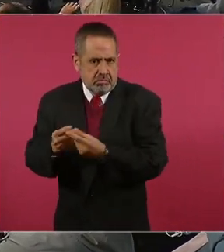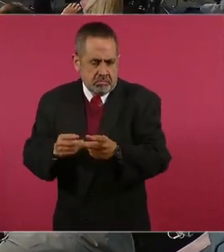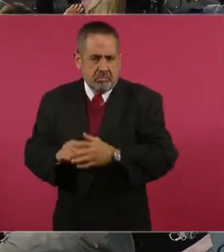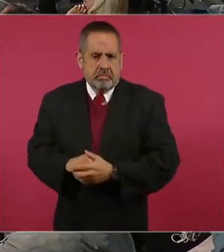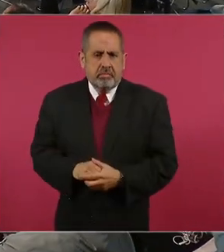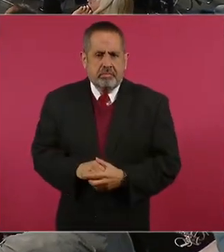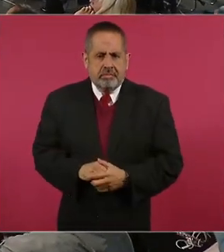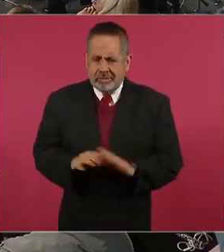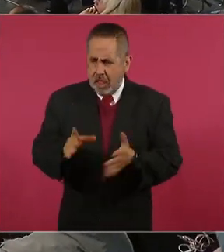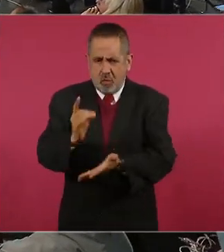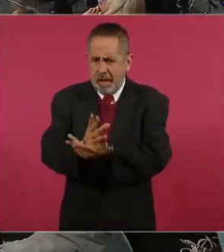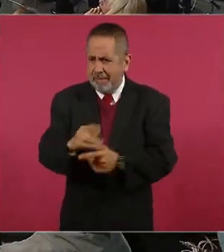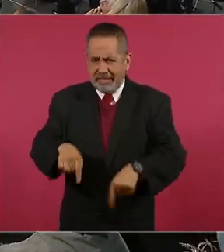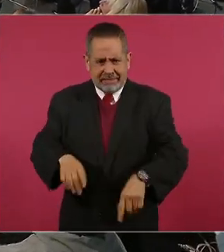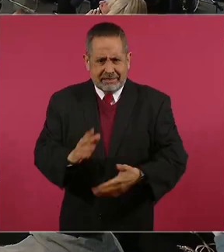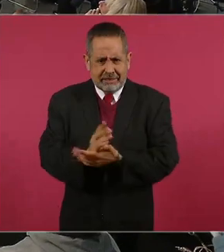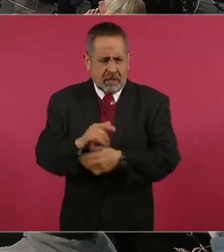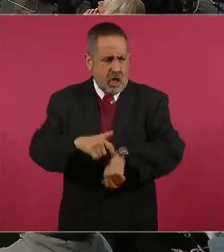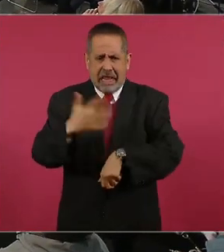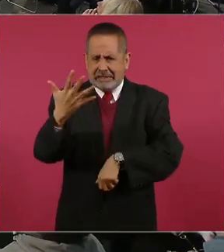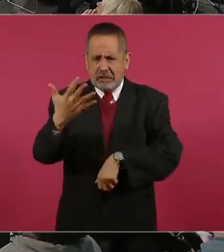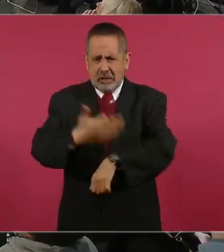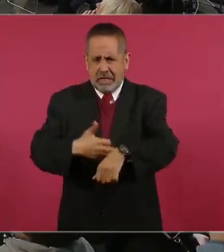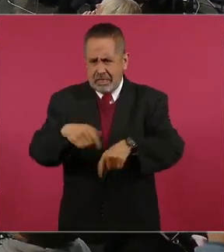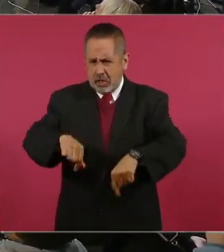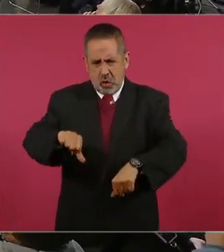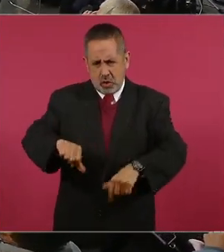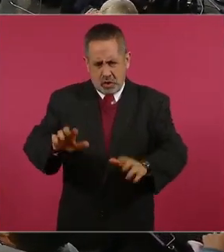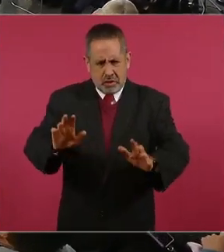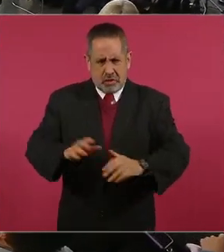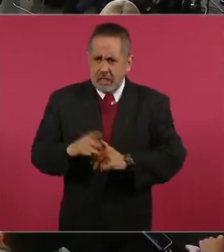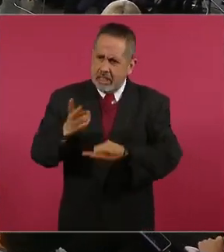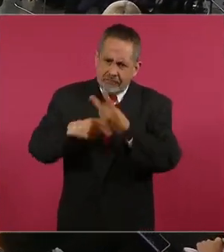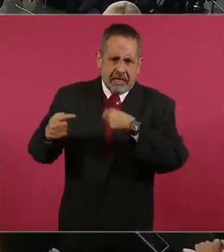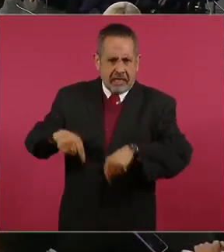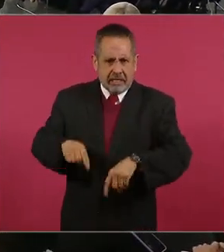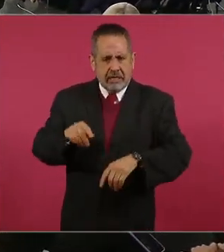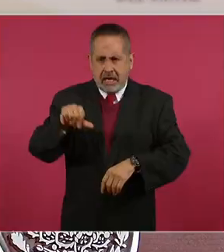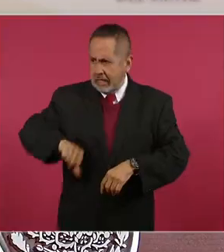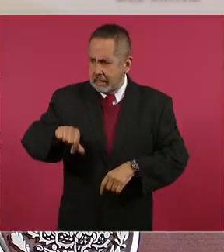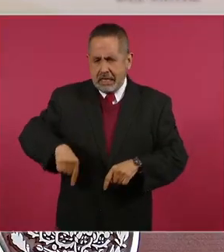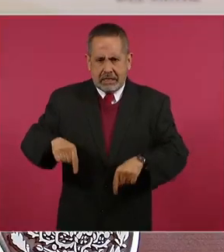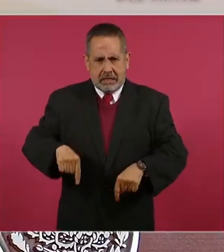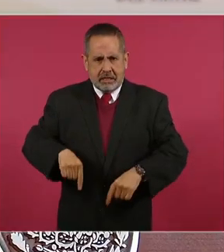No, ya de una vez a las 5 que vengan aquí.